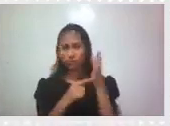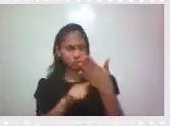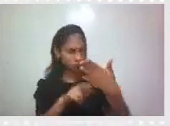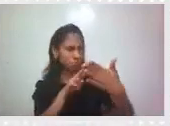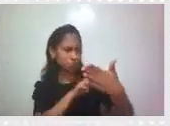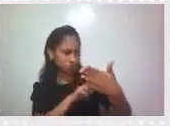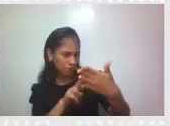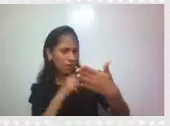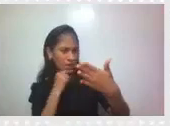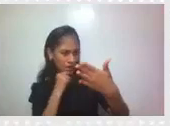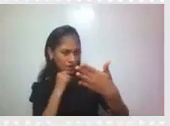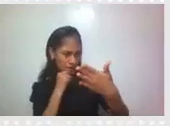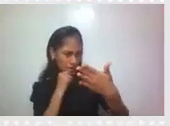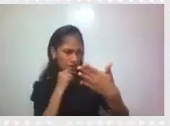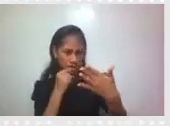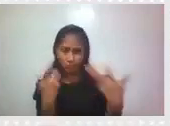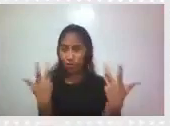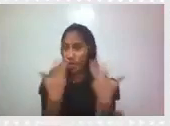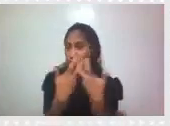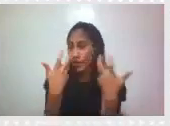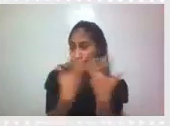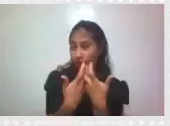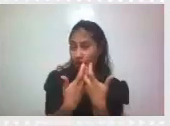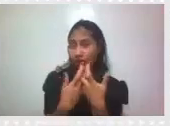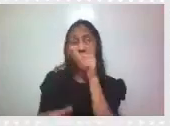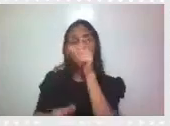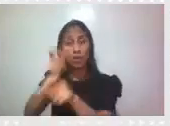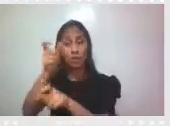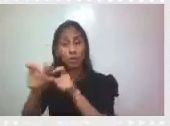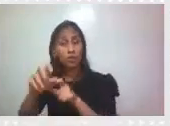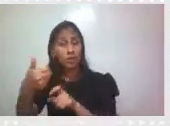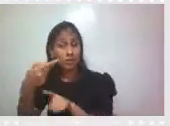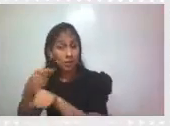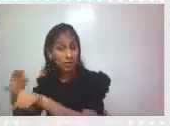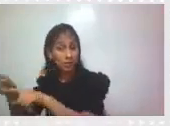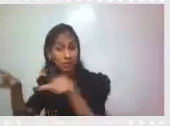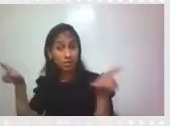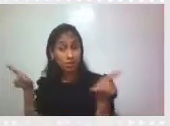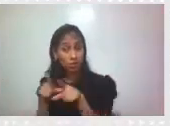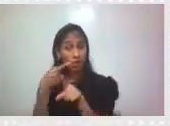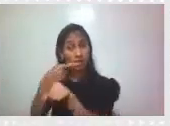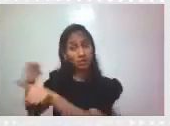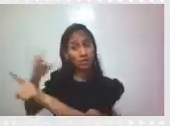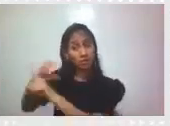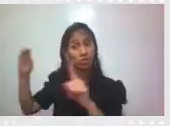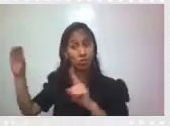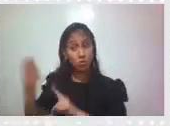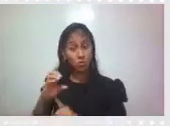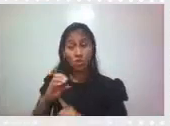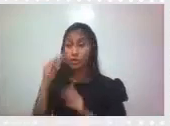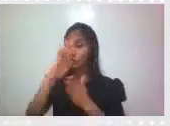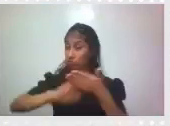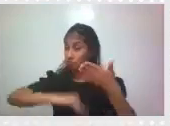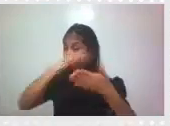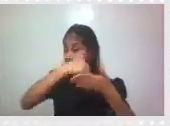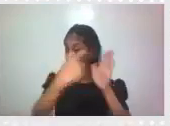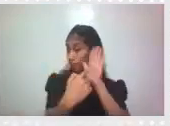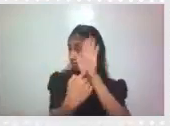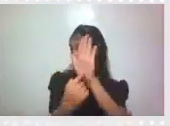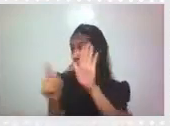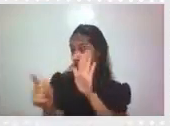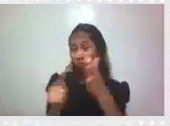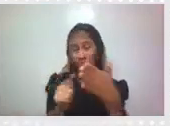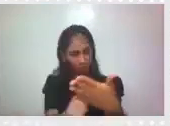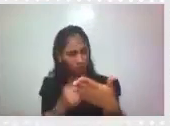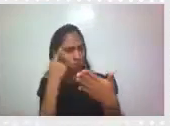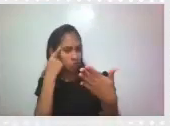se adaptan a estos distintos públicos. Tenemos un formato que contiene actividades